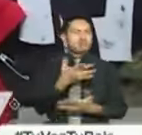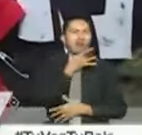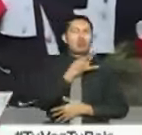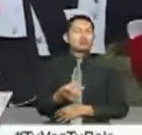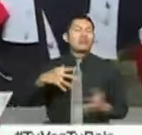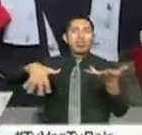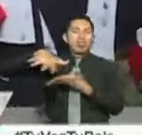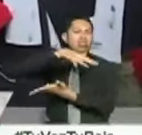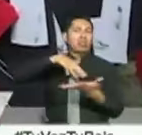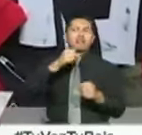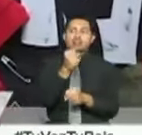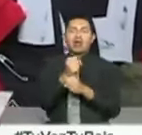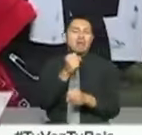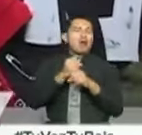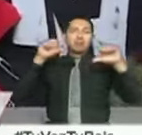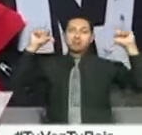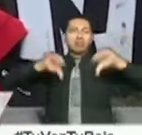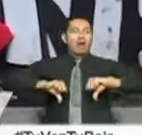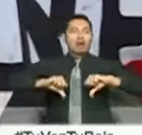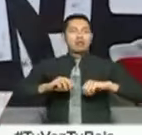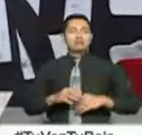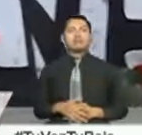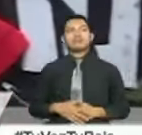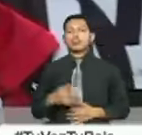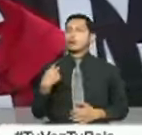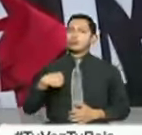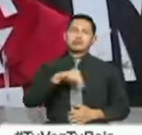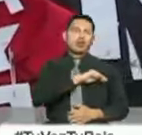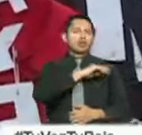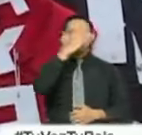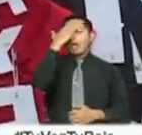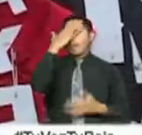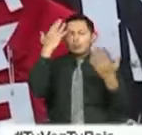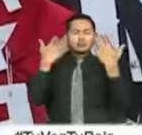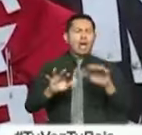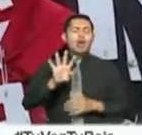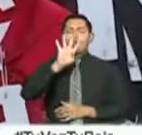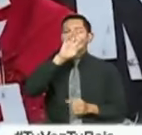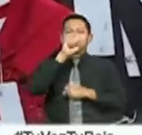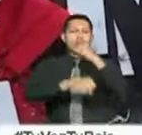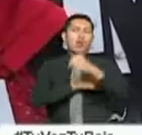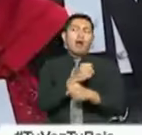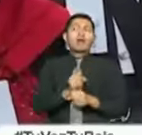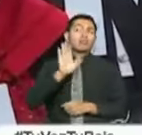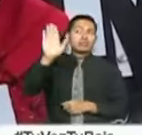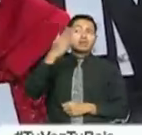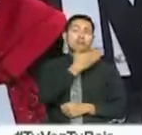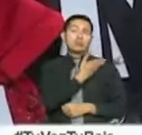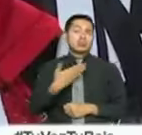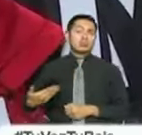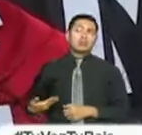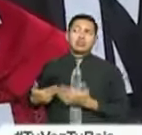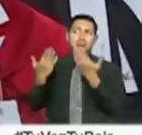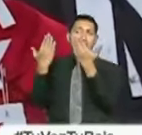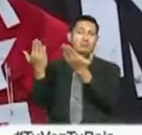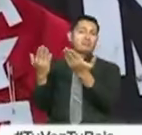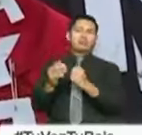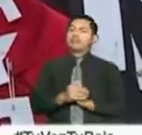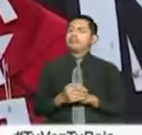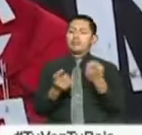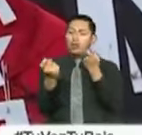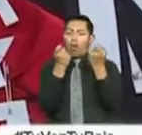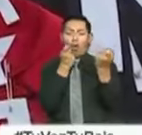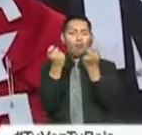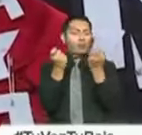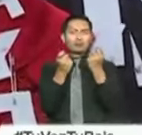Estamos totalmente claros ahora, con el transcurso de esos 4 años, que el señor presidente Peña está incapacitado para